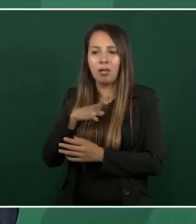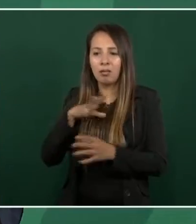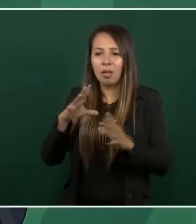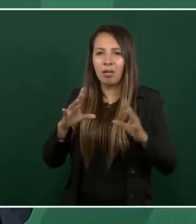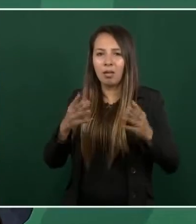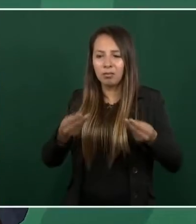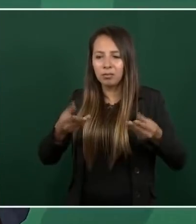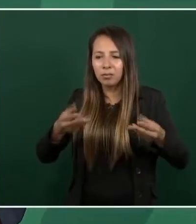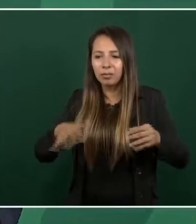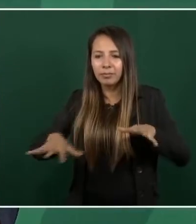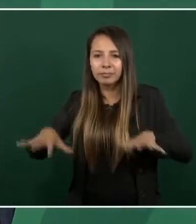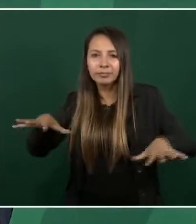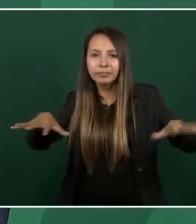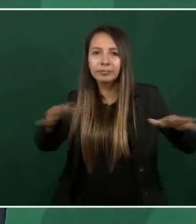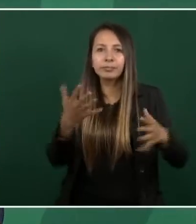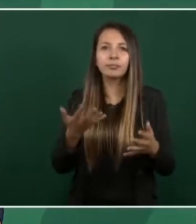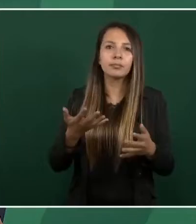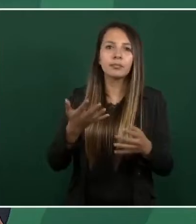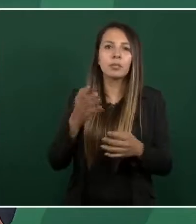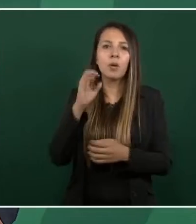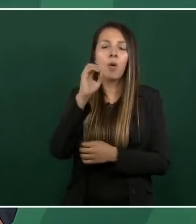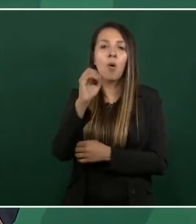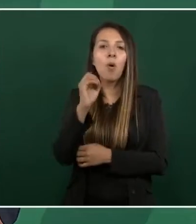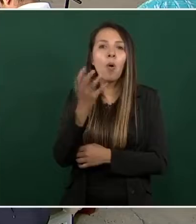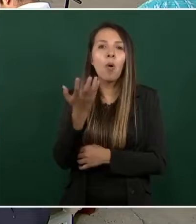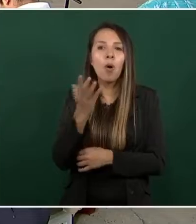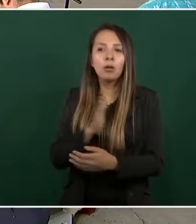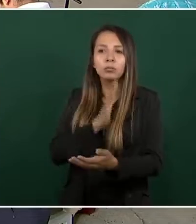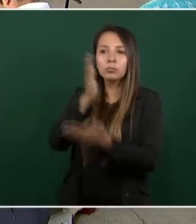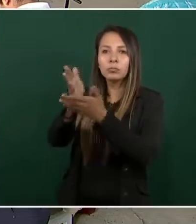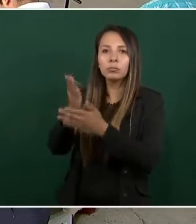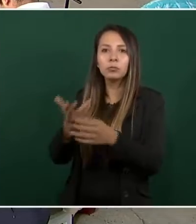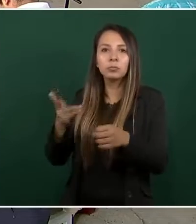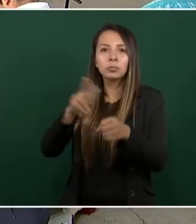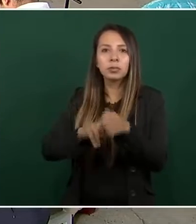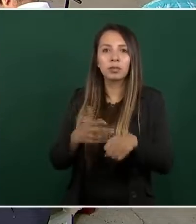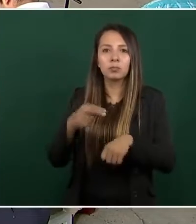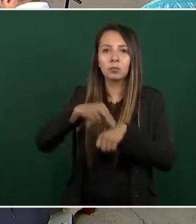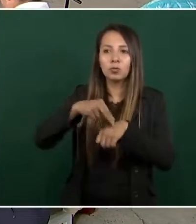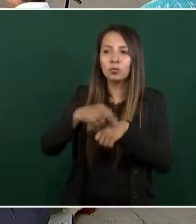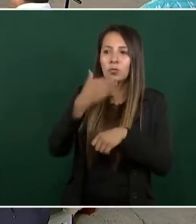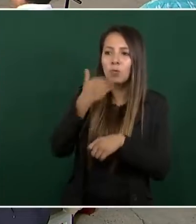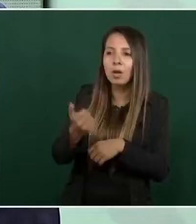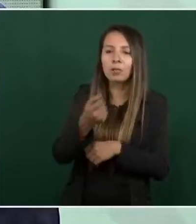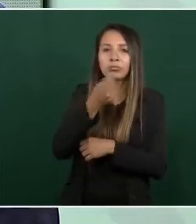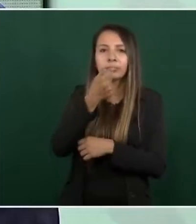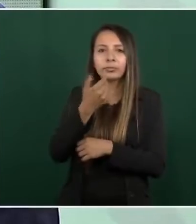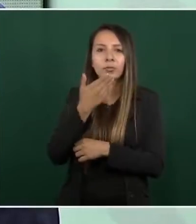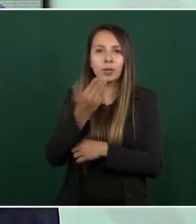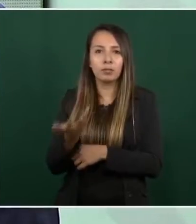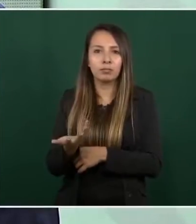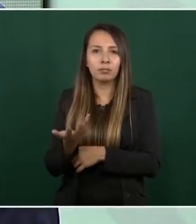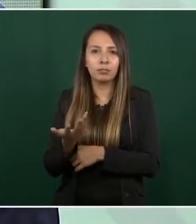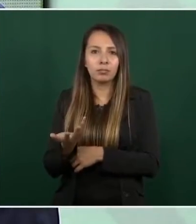o que va al centro de salud y no hay médico, y no hay medicinas.